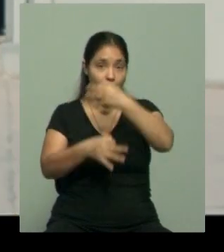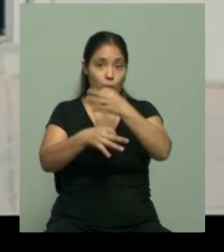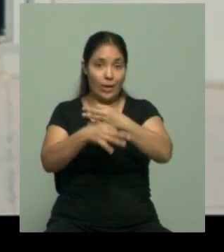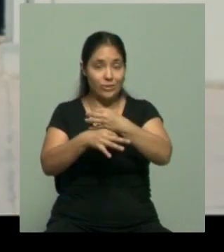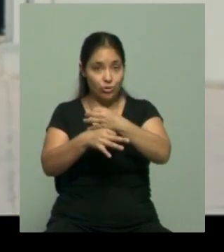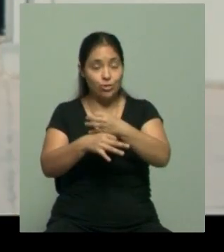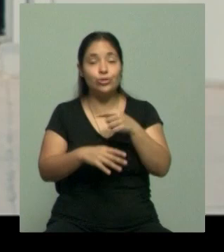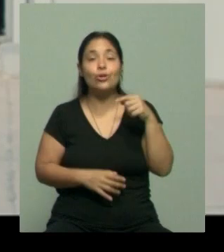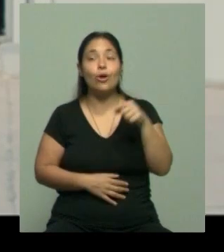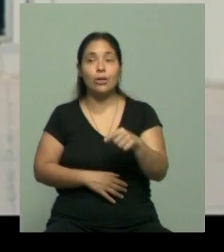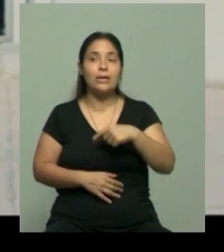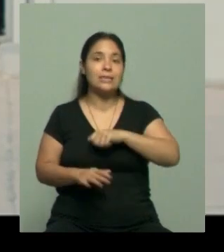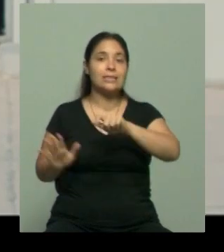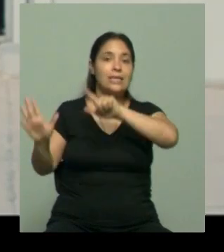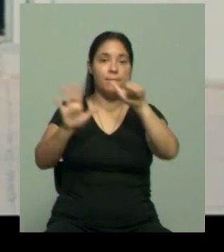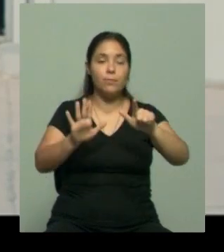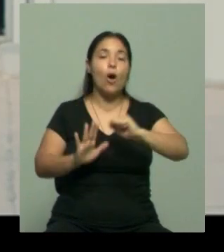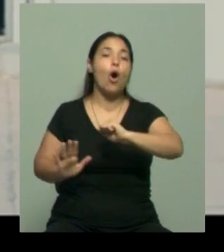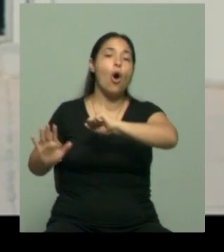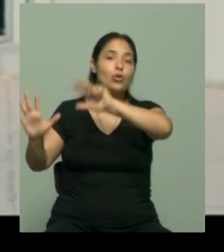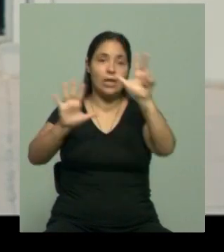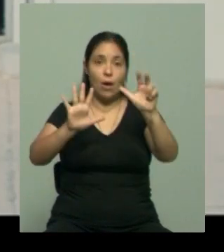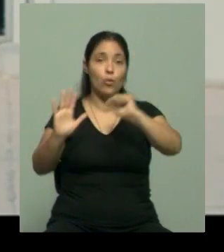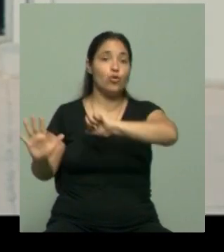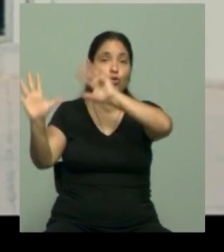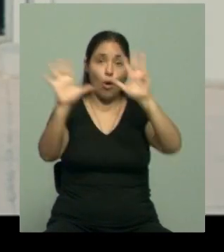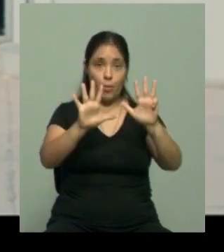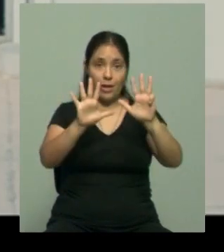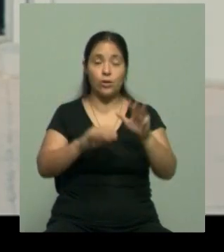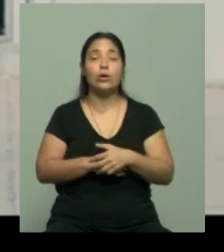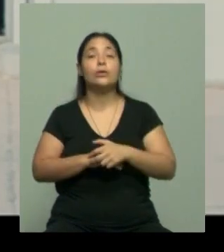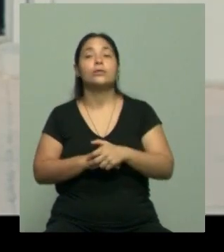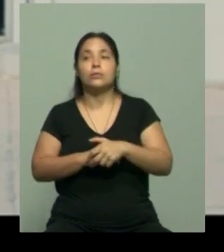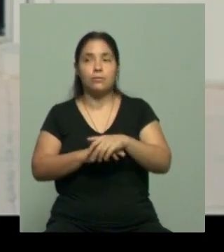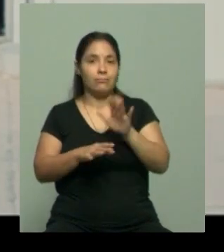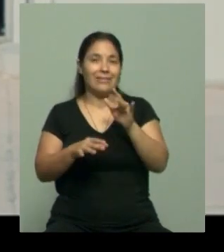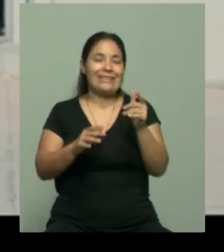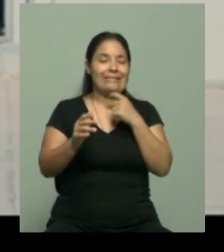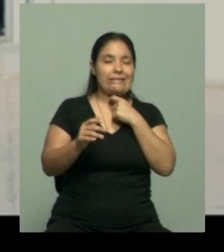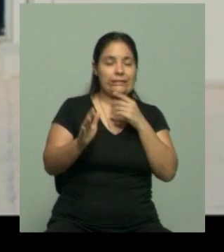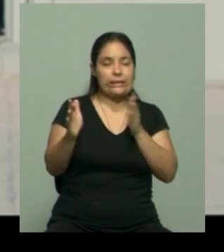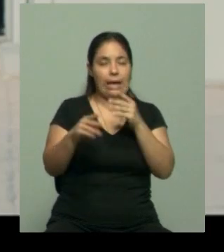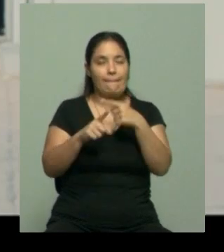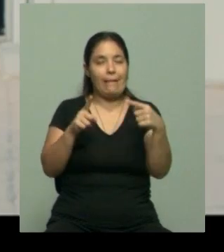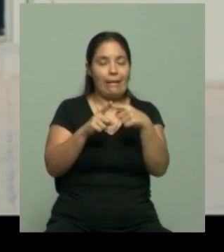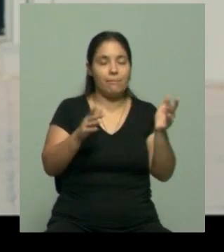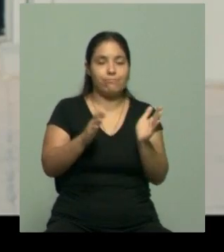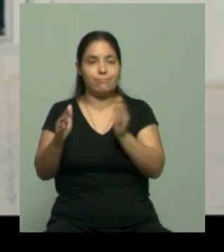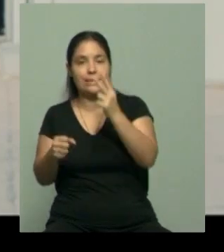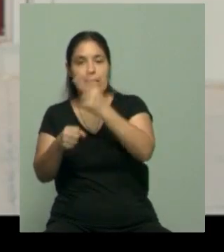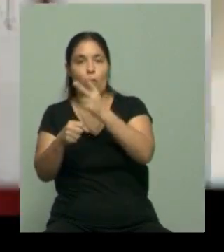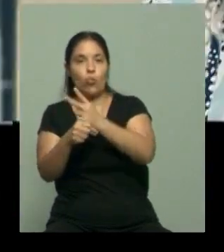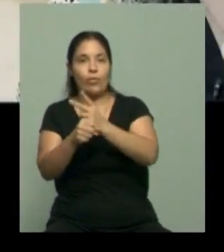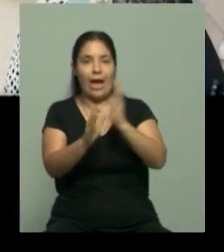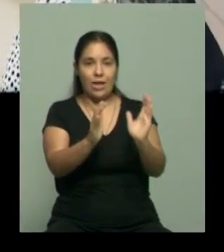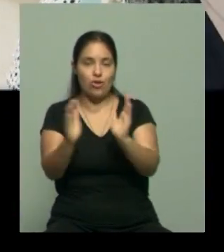lo que eran los séptimos, octavo y noveno, estaban tendientes a una secundarización, digamos, como una educación más